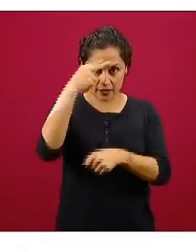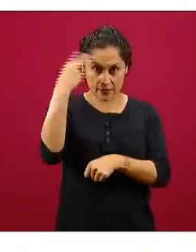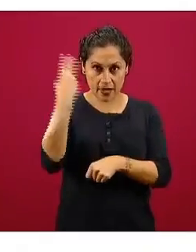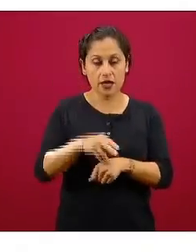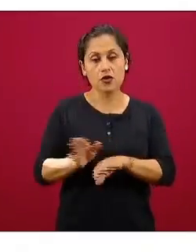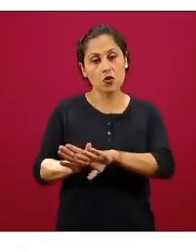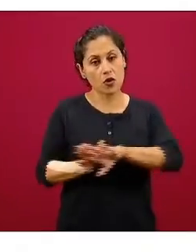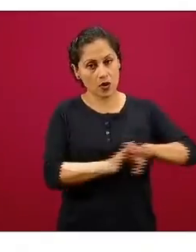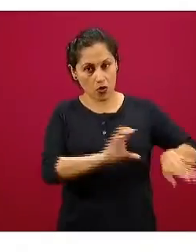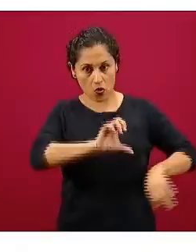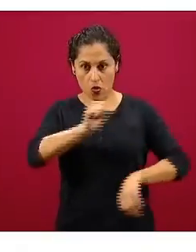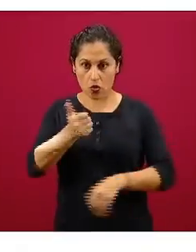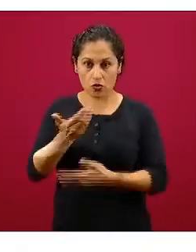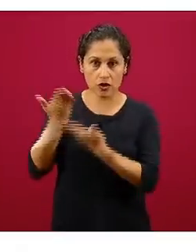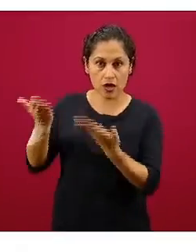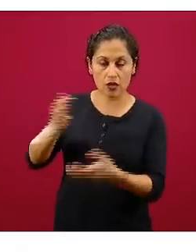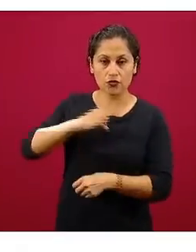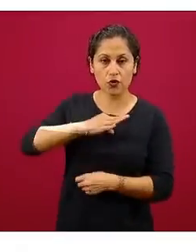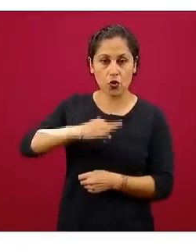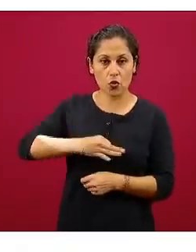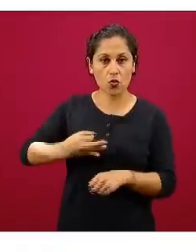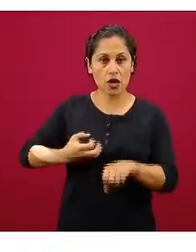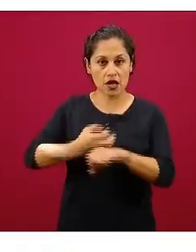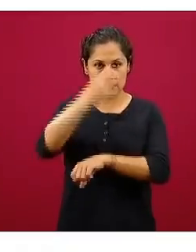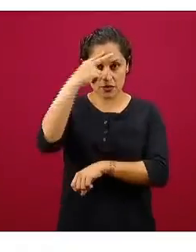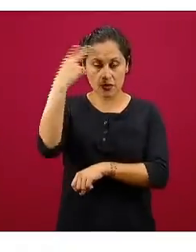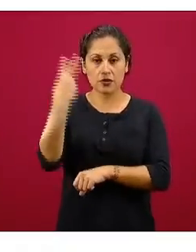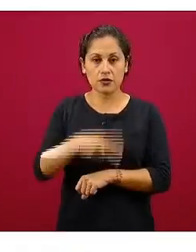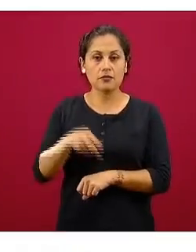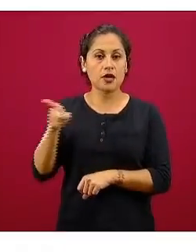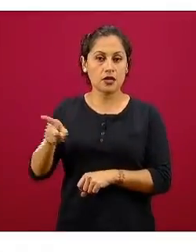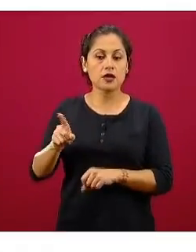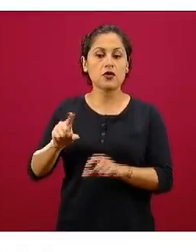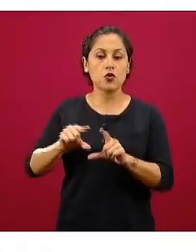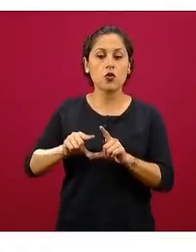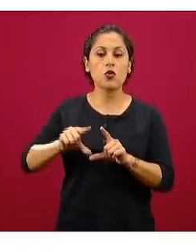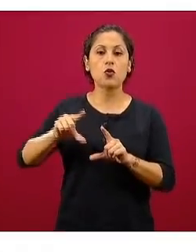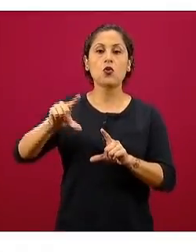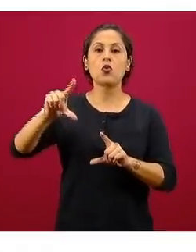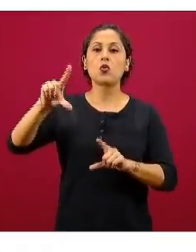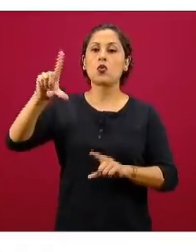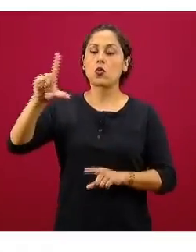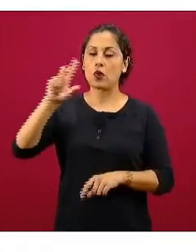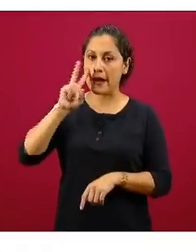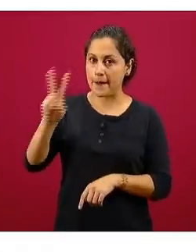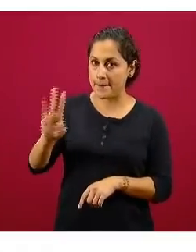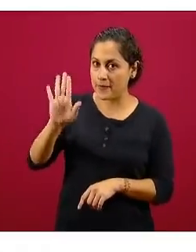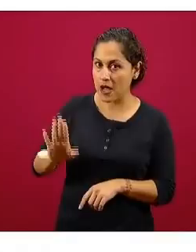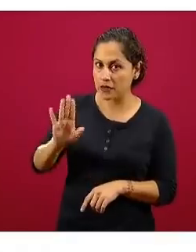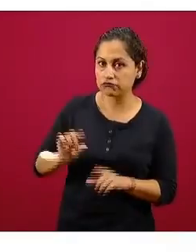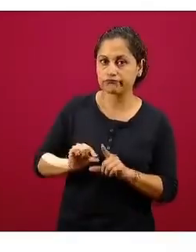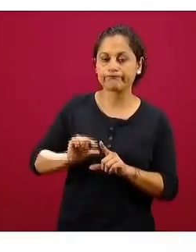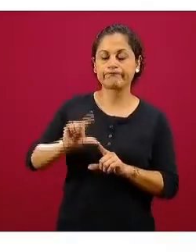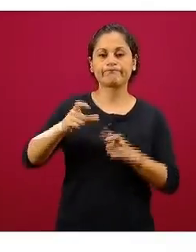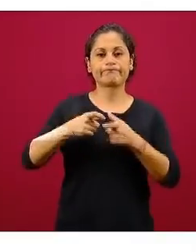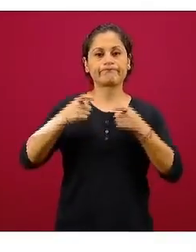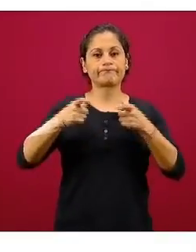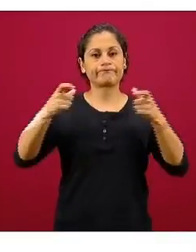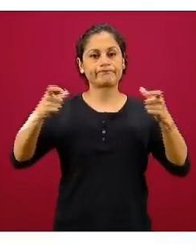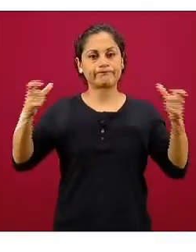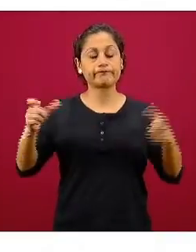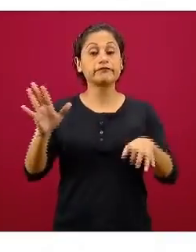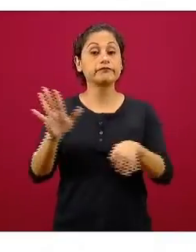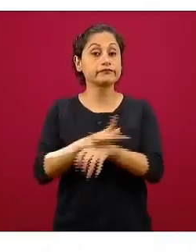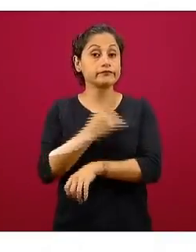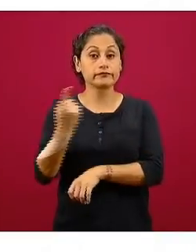Tiene un comportamiento que ha sido en ascenso, todavía no podemos decir nada respecto al descenso, en la medida en que está todavía muy